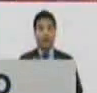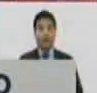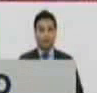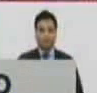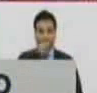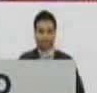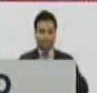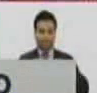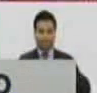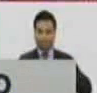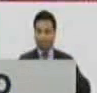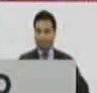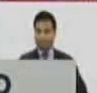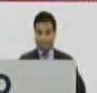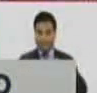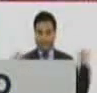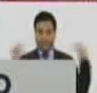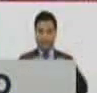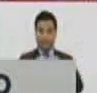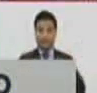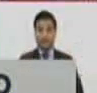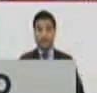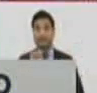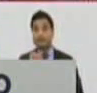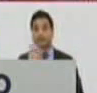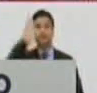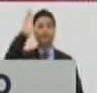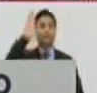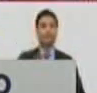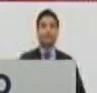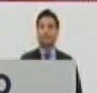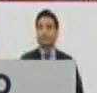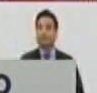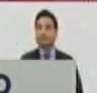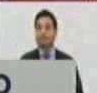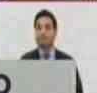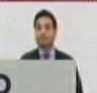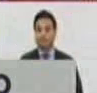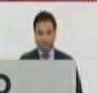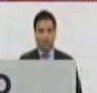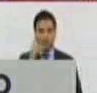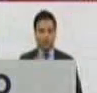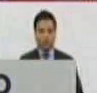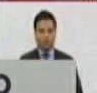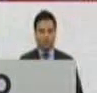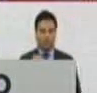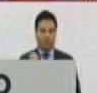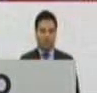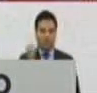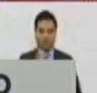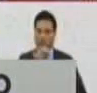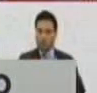estaban haciendo. Entonces yo creo que sí, en efecto, una cosa es el debate en el INE de cómo se dieron las cosas, y otra